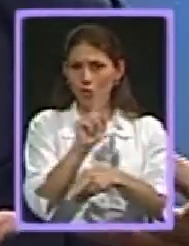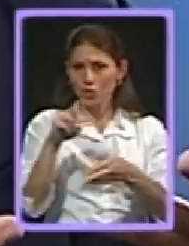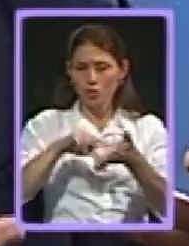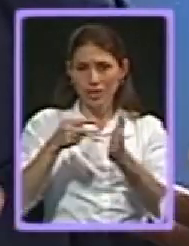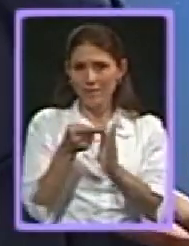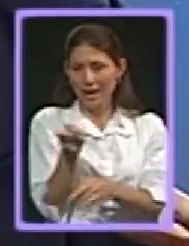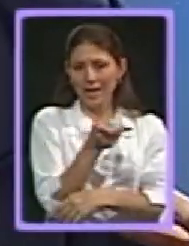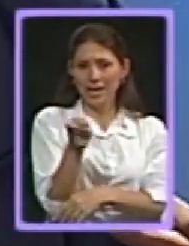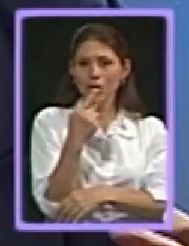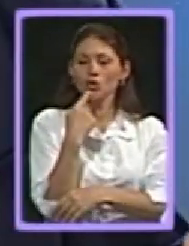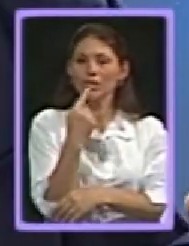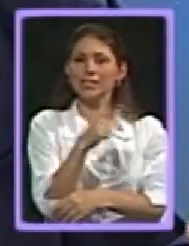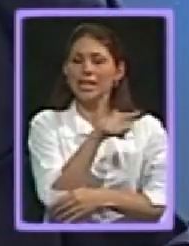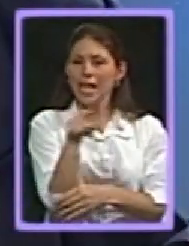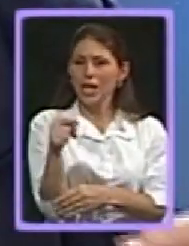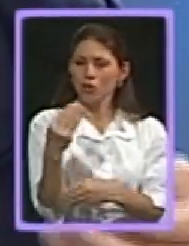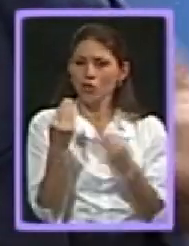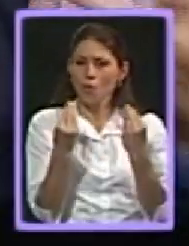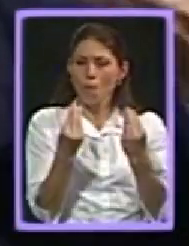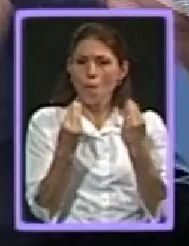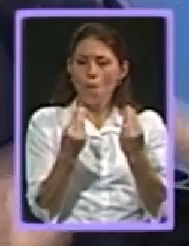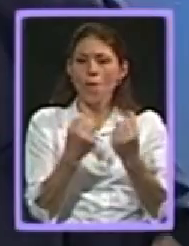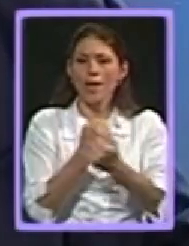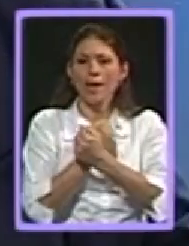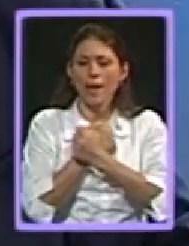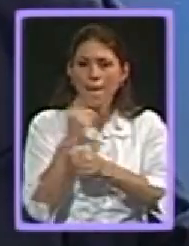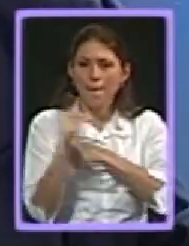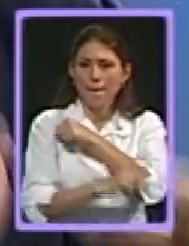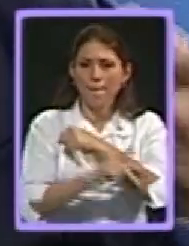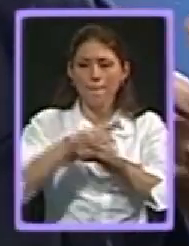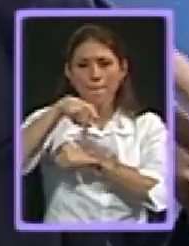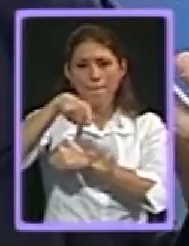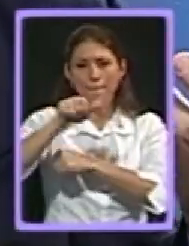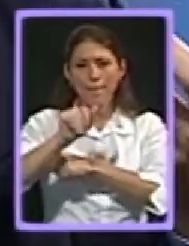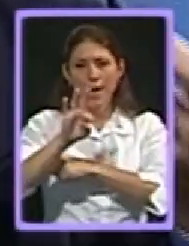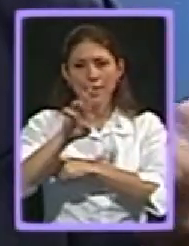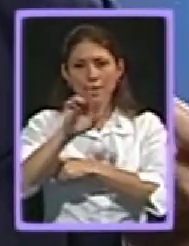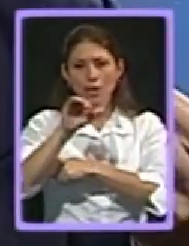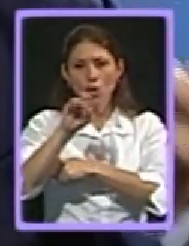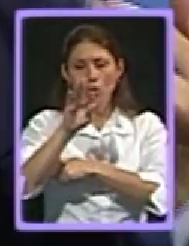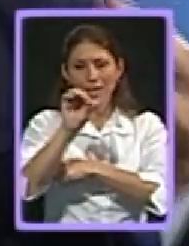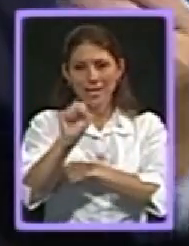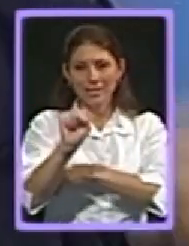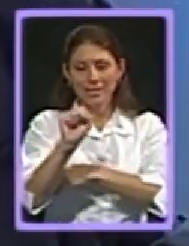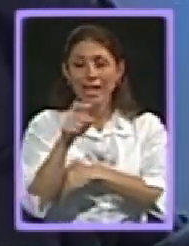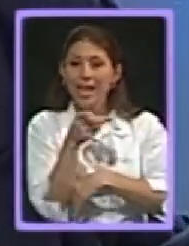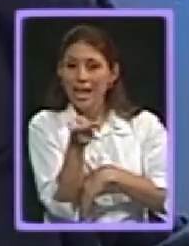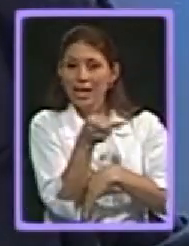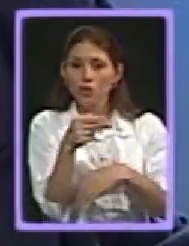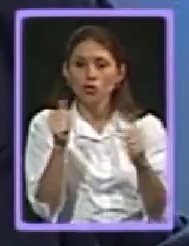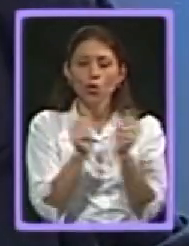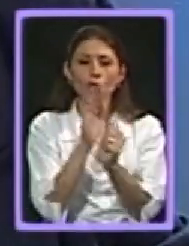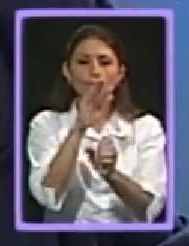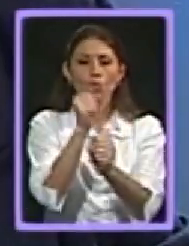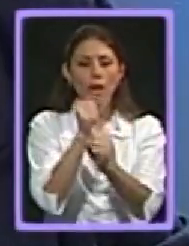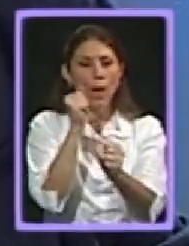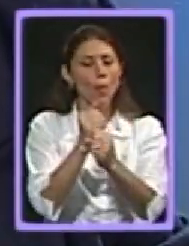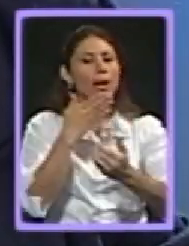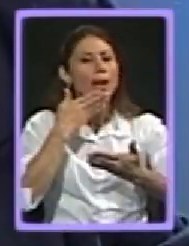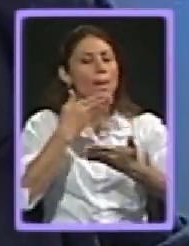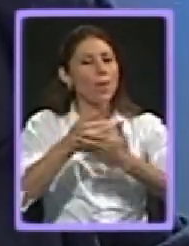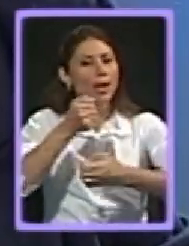que son muy patriotas, es que ellos con su labor en la buena gestión de la hacienda